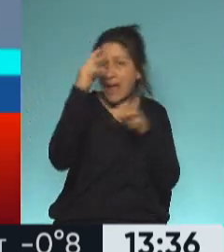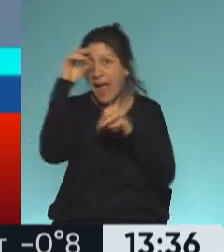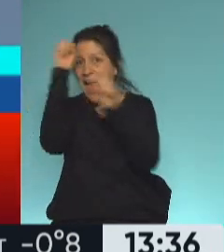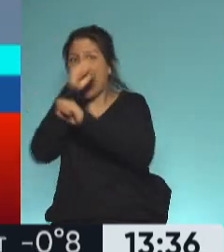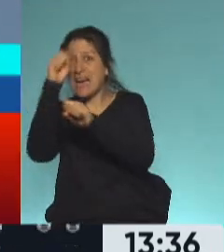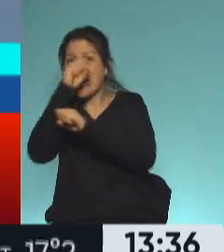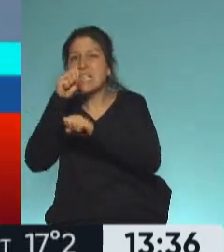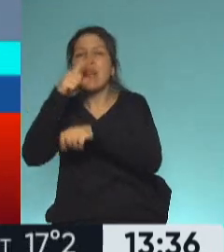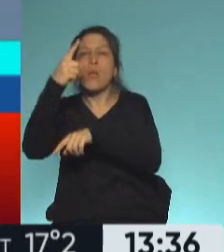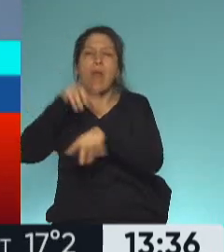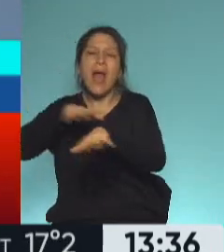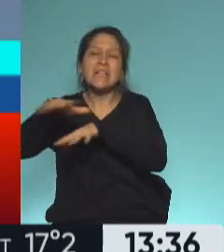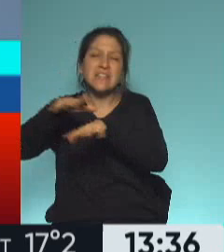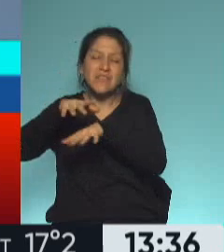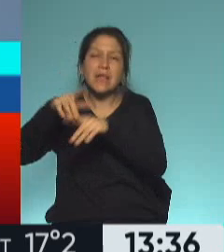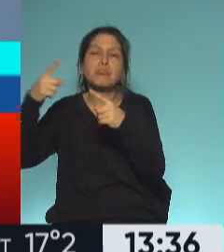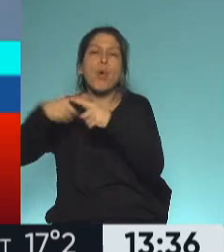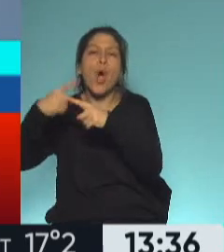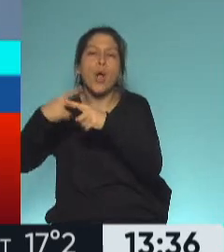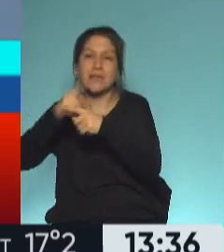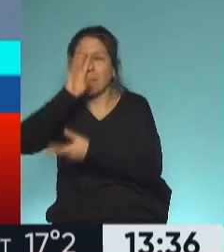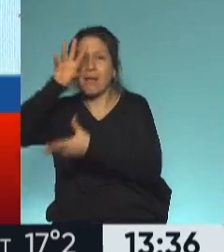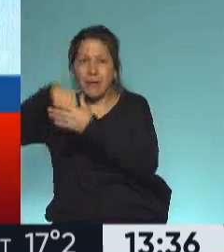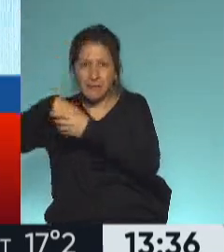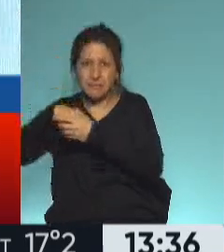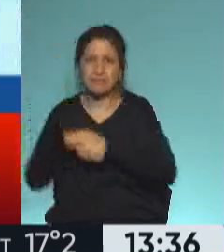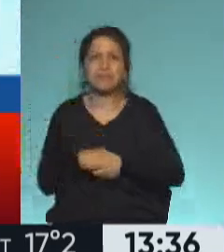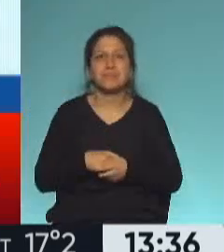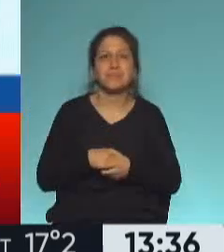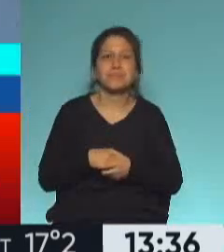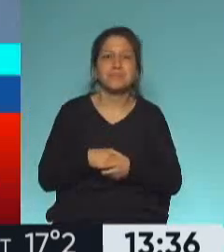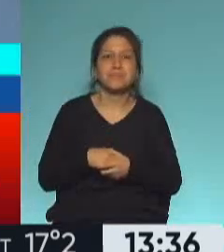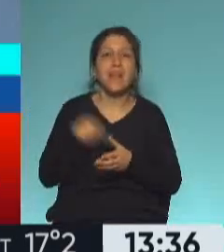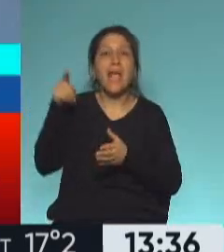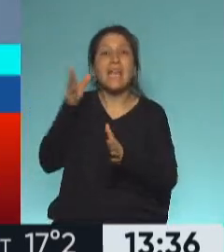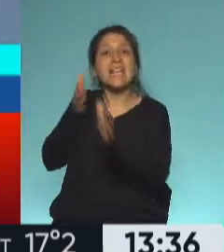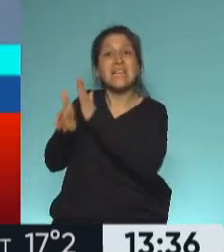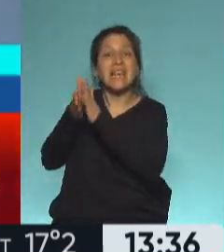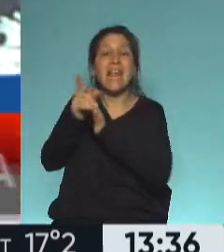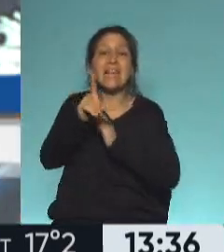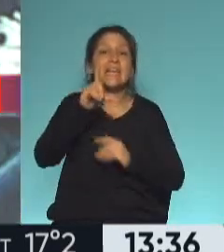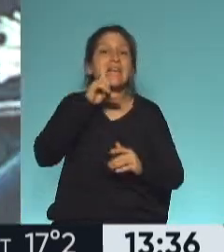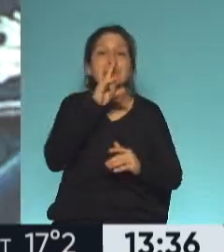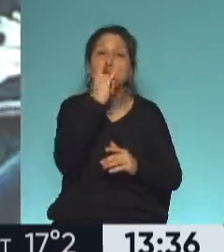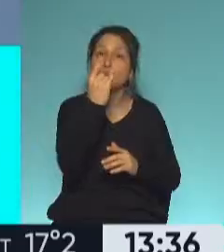actividad política en la que había participado Tijanóvskaya. Exiliado en Lituania, eso también es importante decirlo.